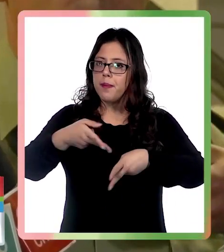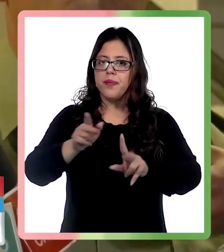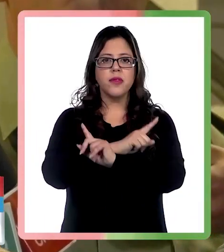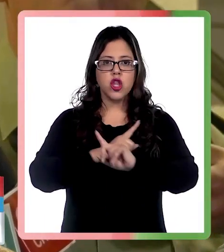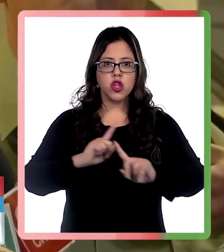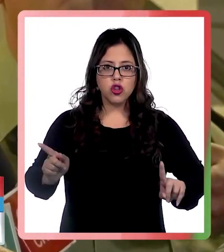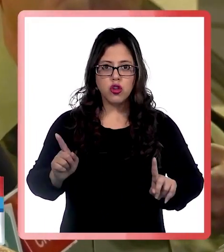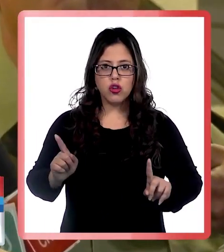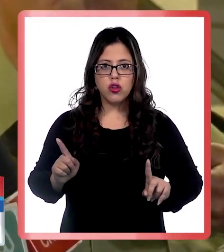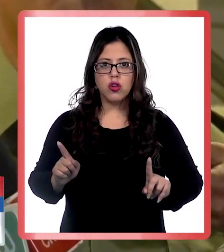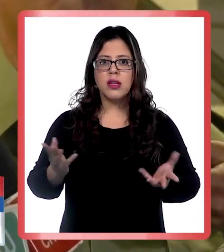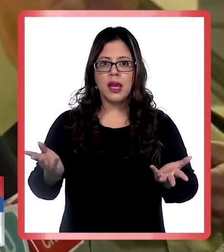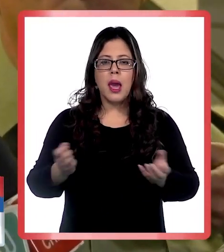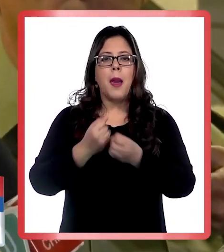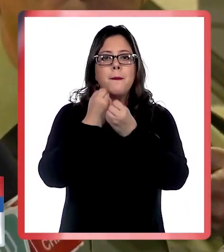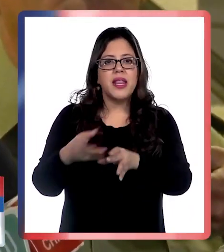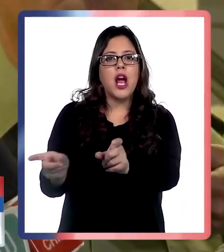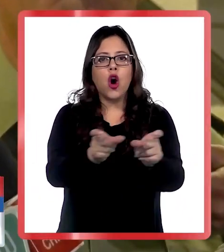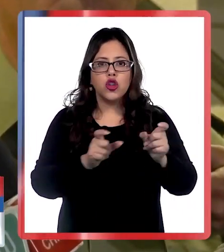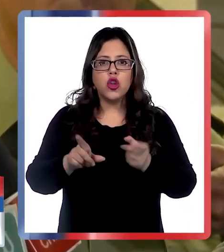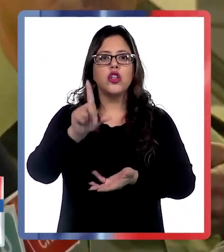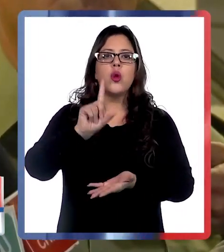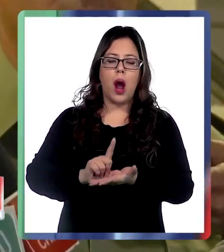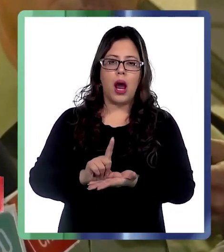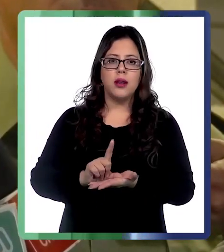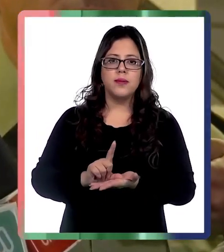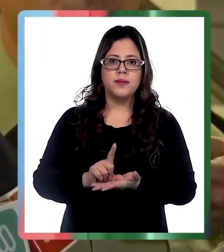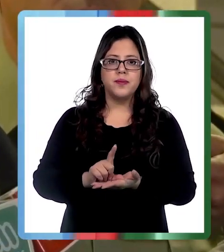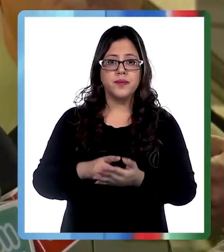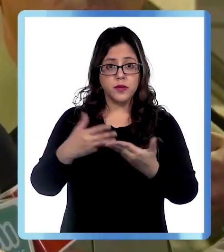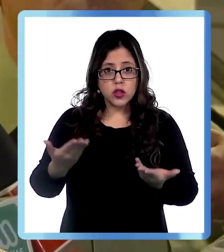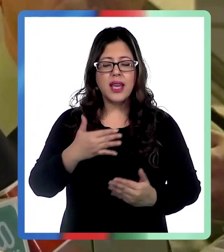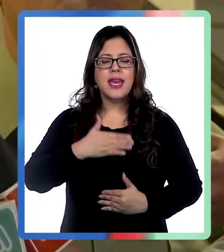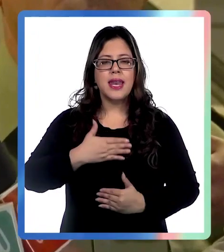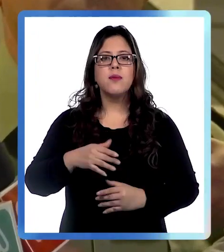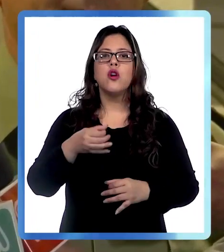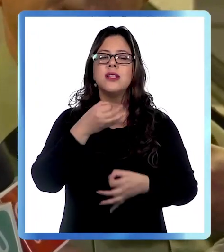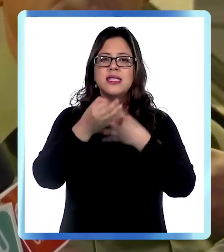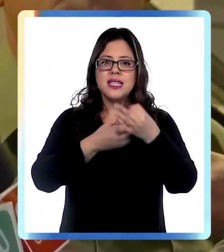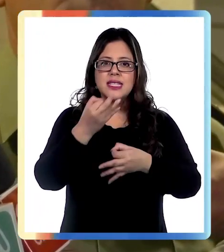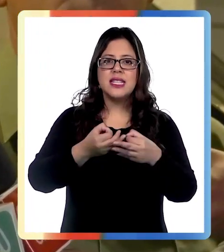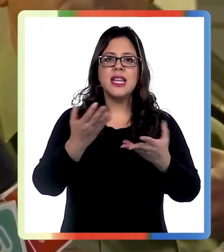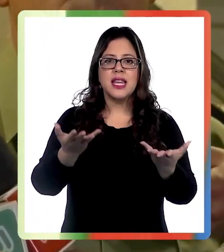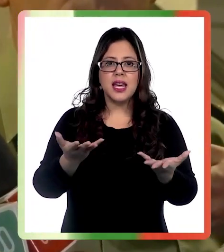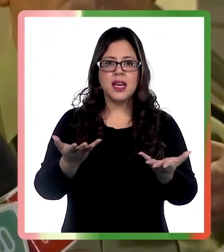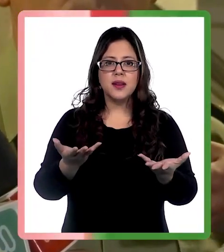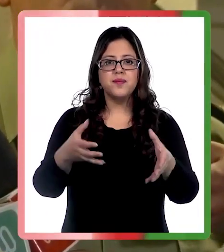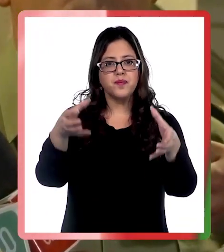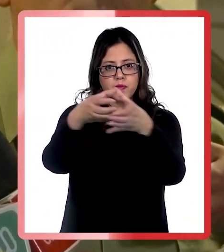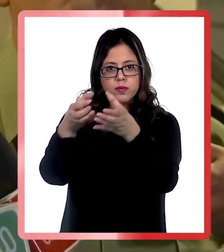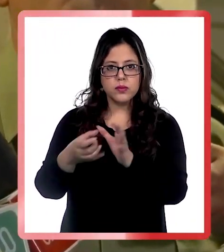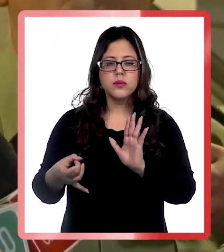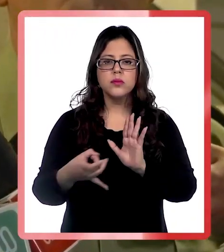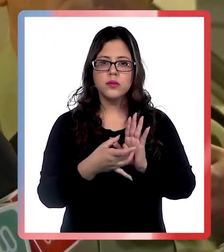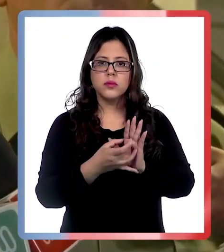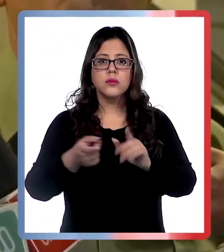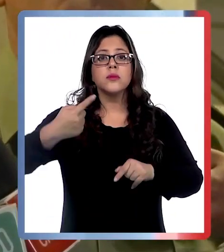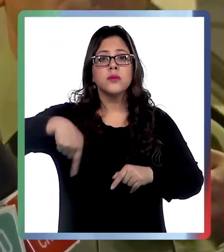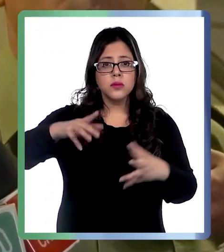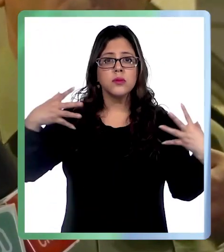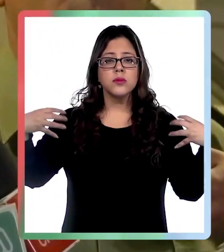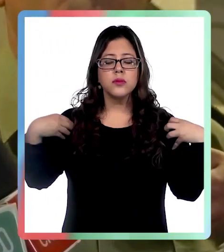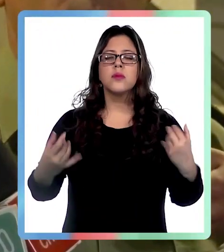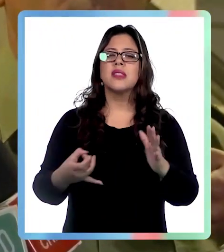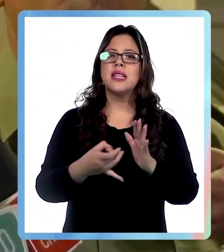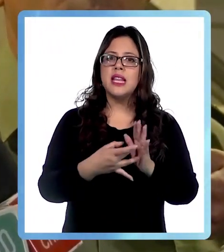va a permitir perder el control del territorio y por lo tanto queremos decirle a las organizaciones criminales a